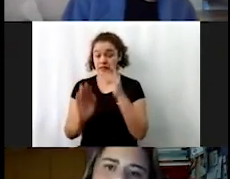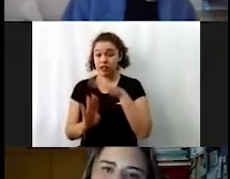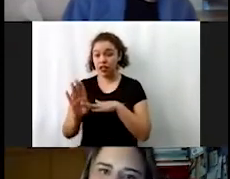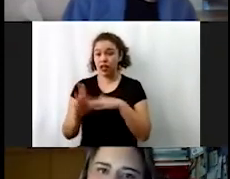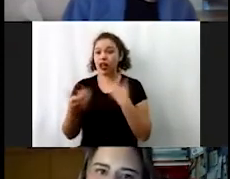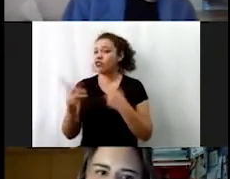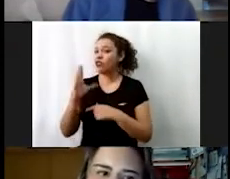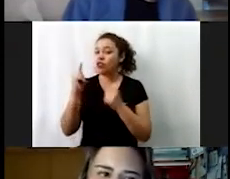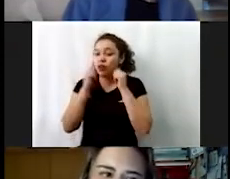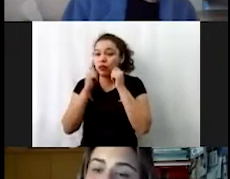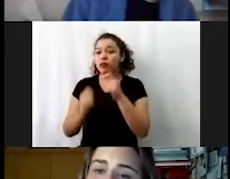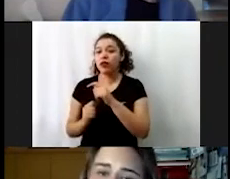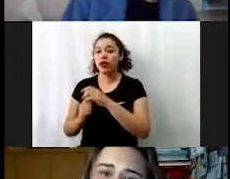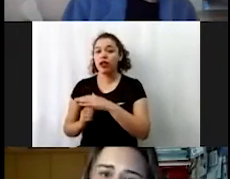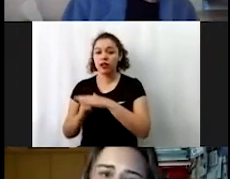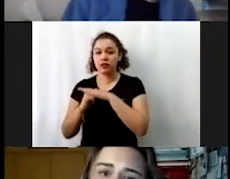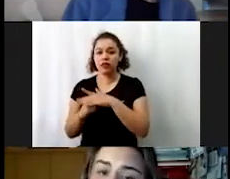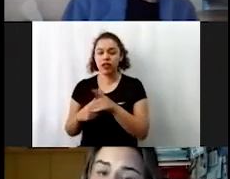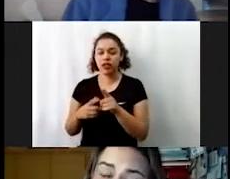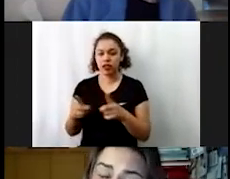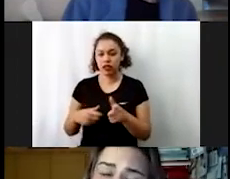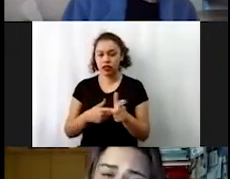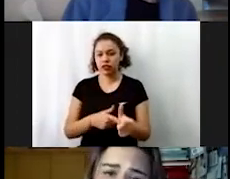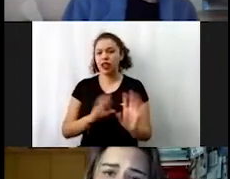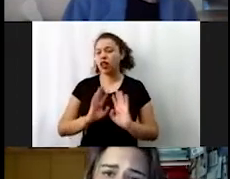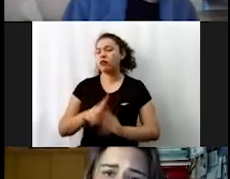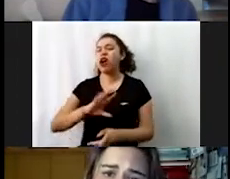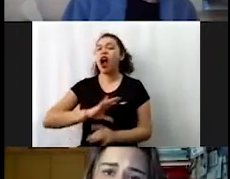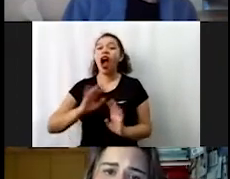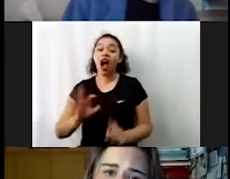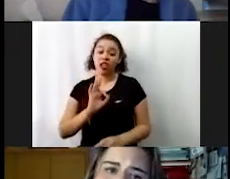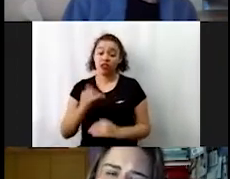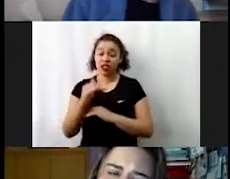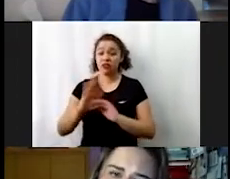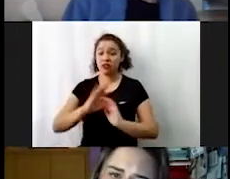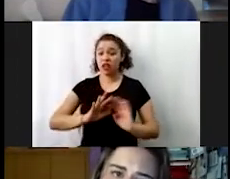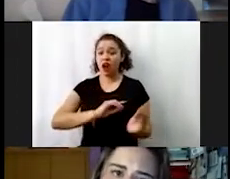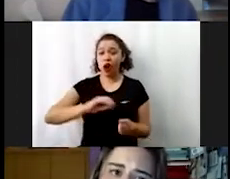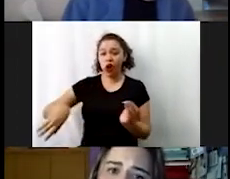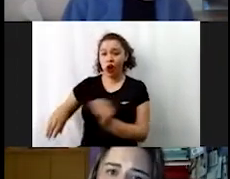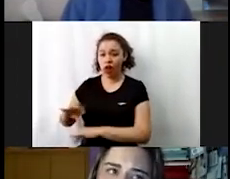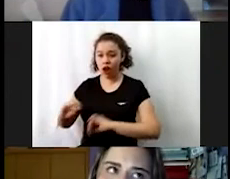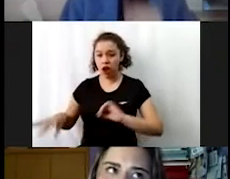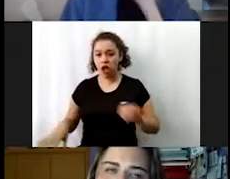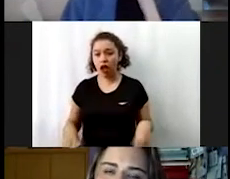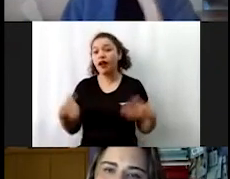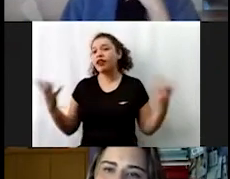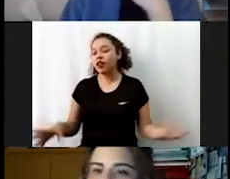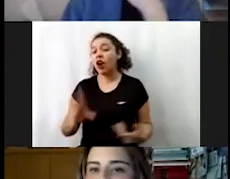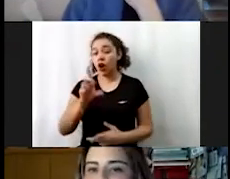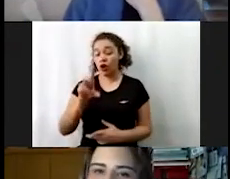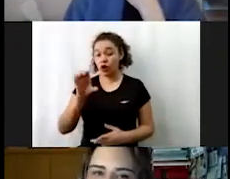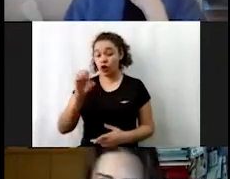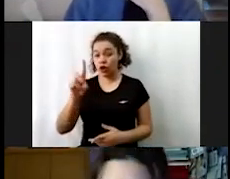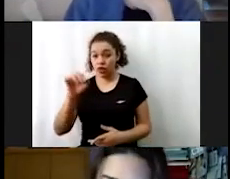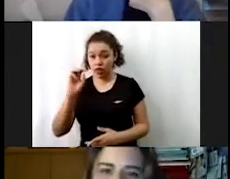aquí va a tener, digamos, o se va a echar por la borda. Y en realidad eso pasó con los ODM también, solo que desde su diseño estaban un